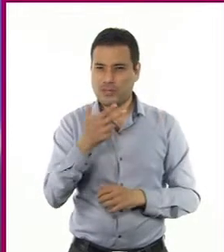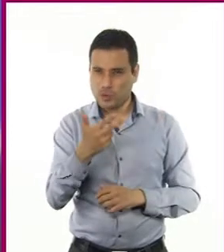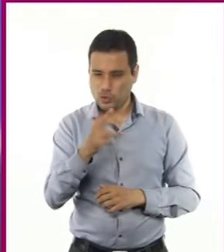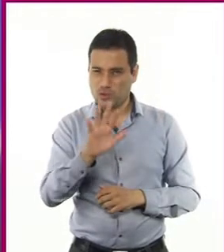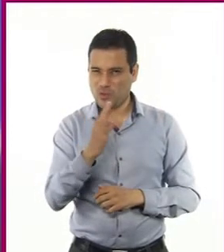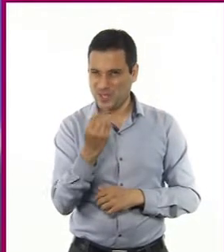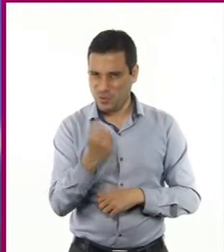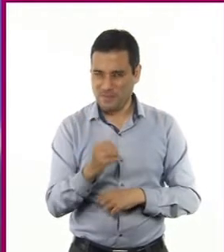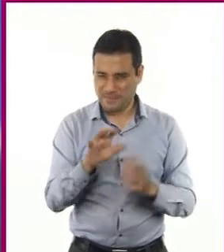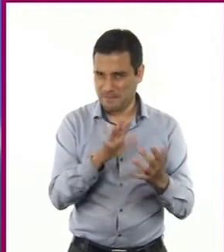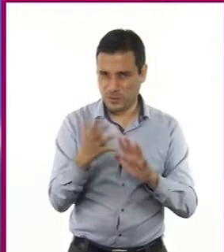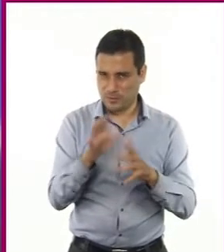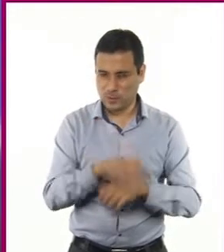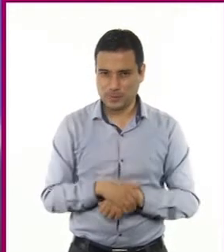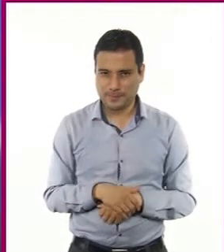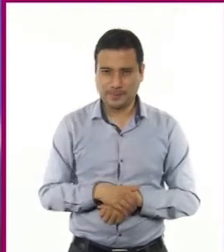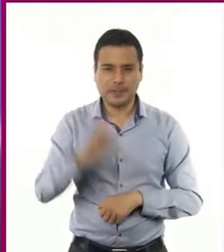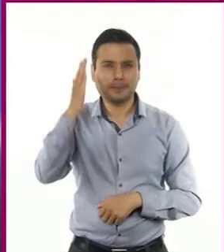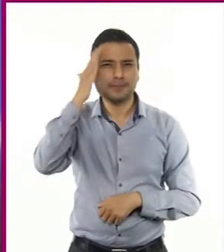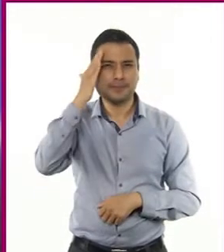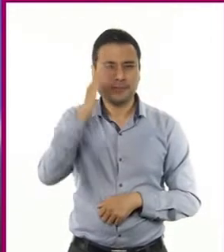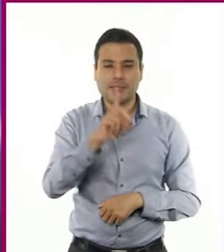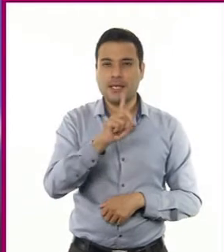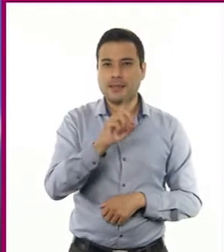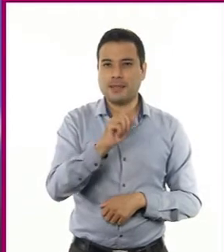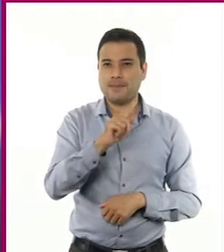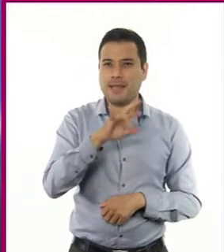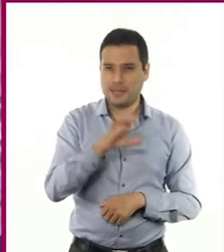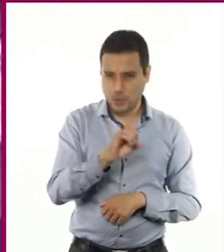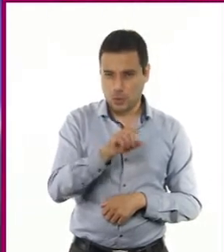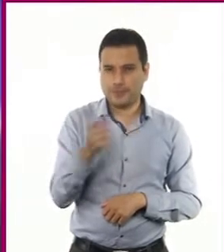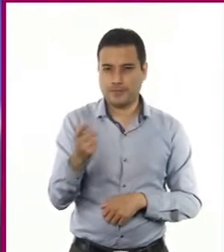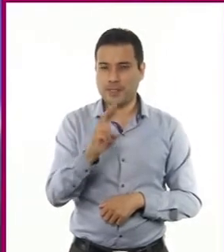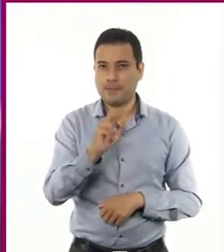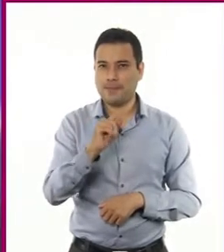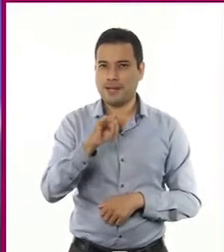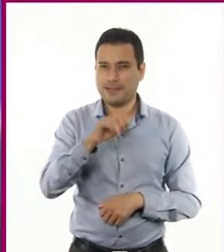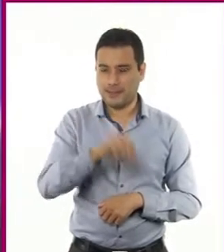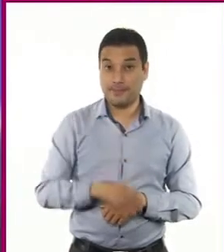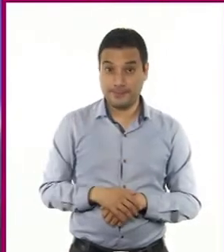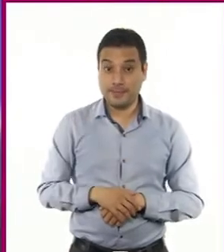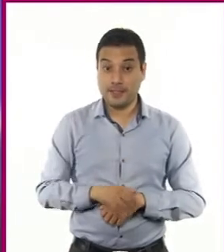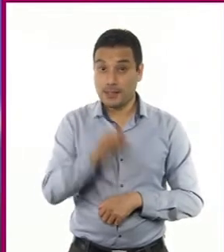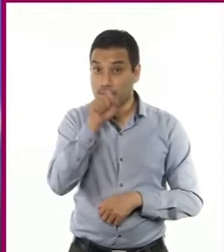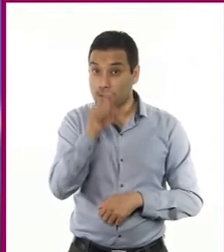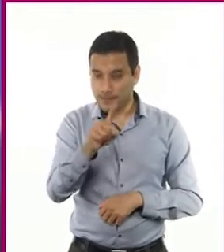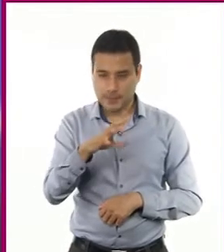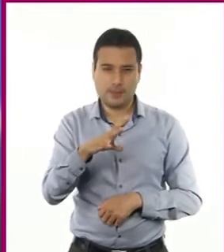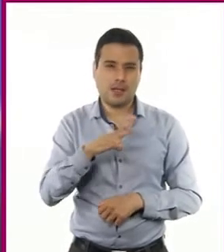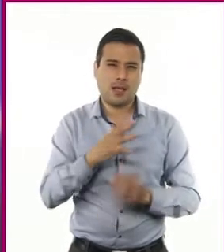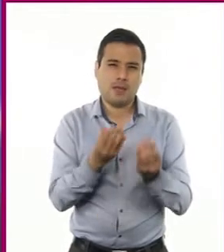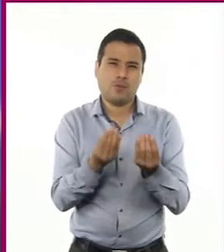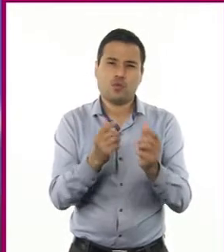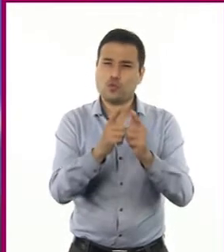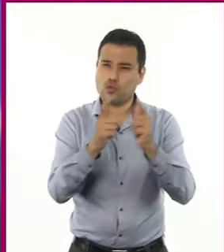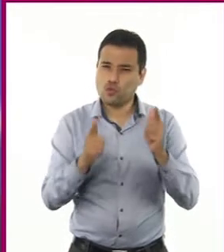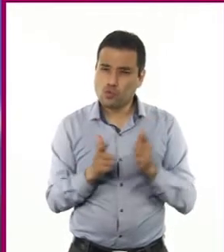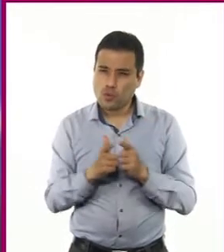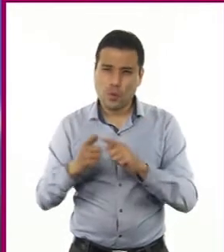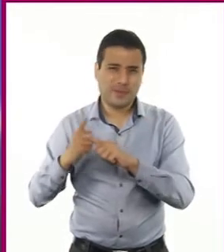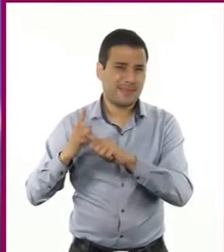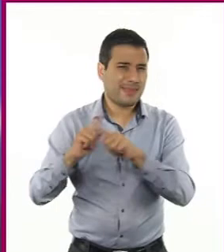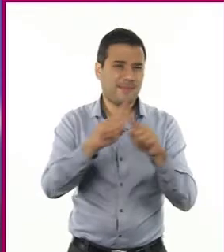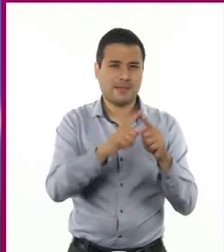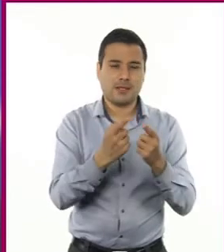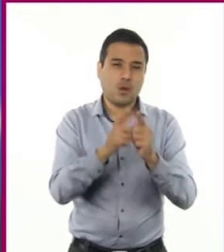1958-1959, liderado por Demetrio Vallejo y Valentín Campa, esto sin contar con el gran número de movilizaciones sociales